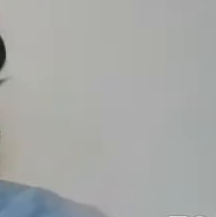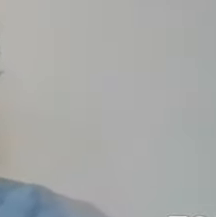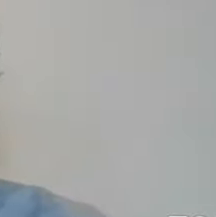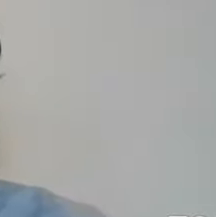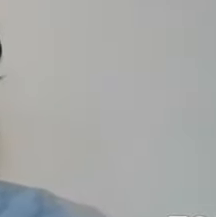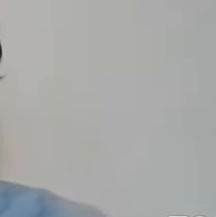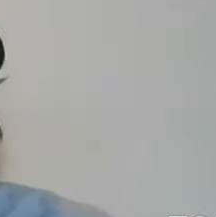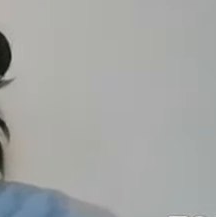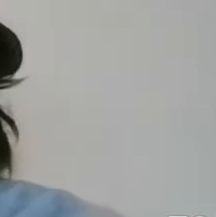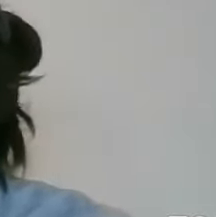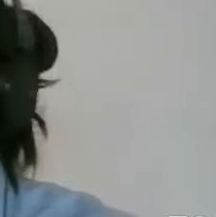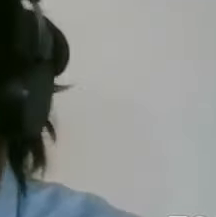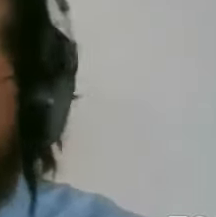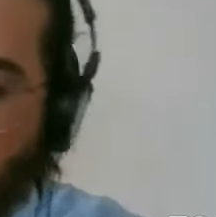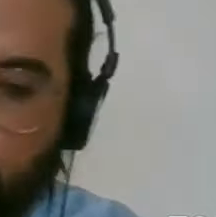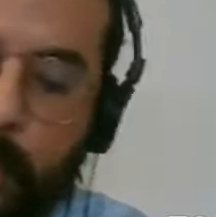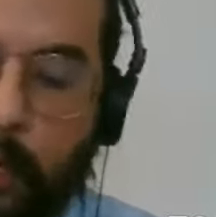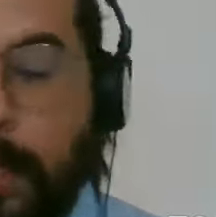Y